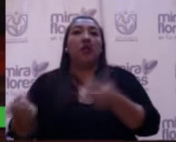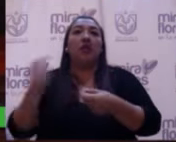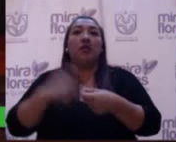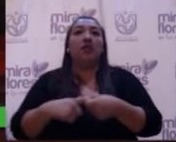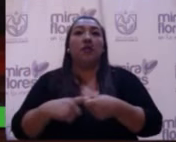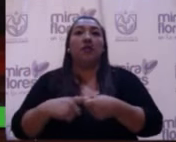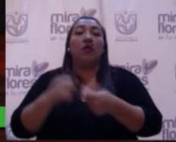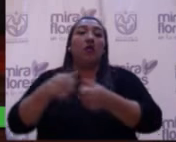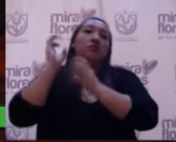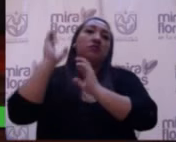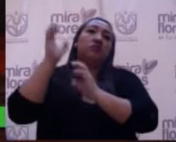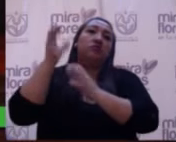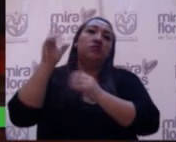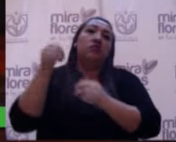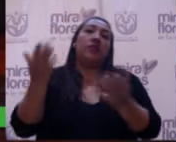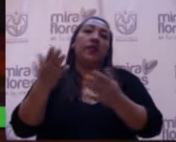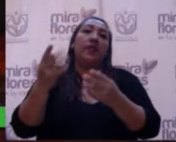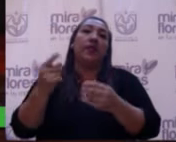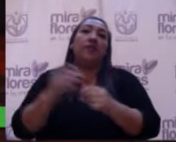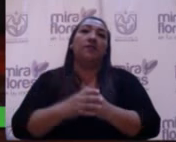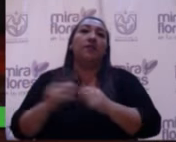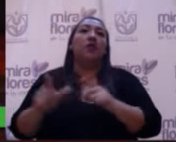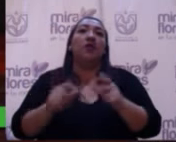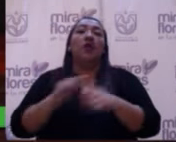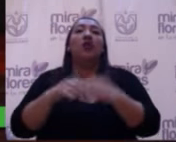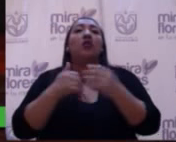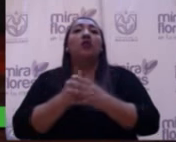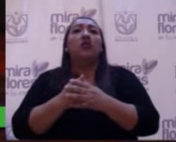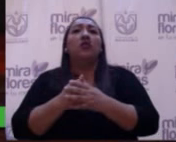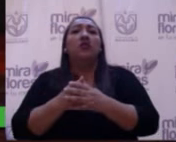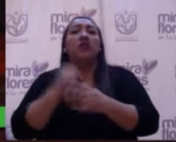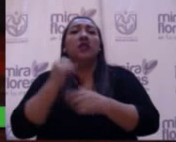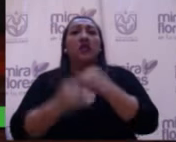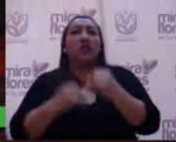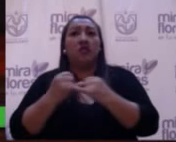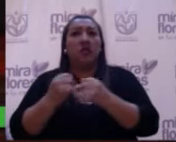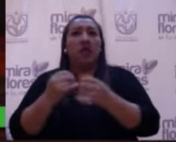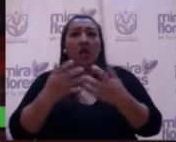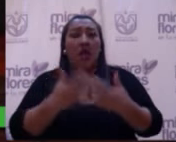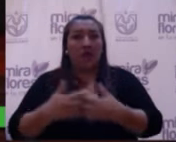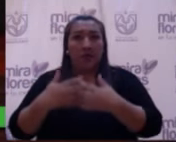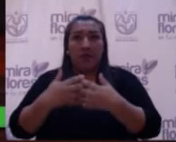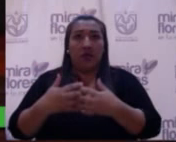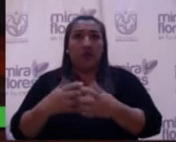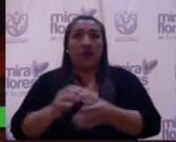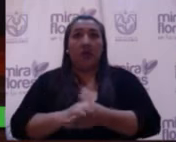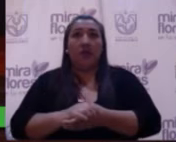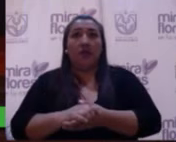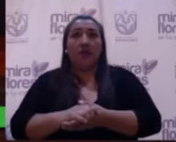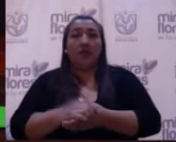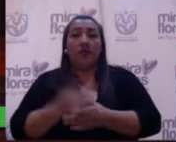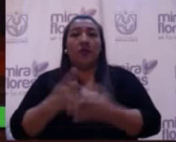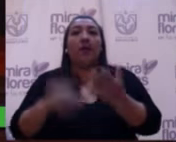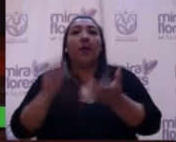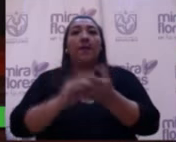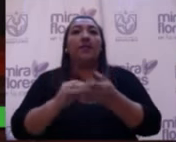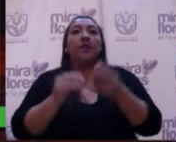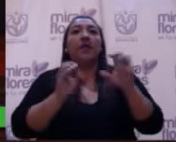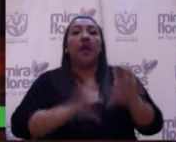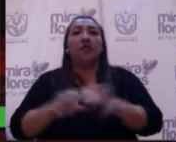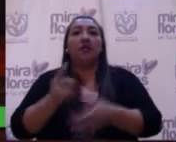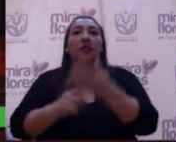como conferencista en el evento del Role of Local Governments in Latin America in Meeting NDCs y demás actividades conexas,